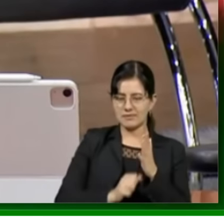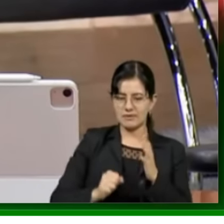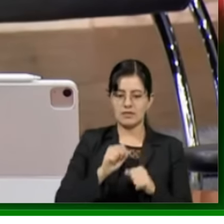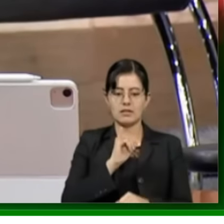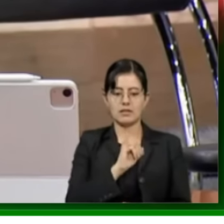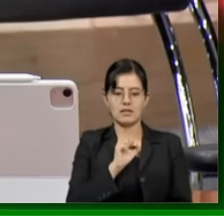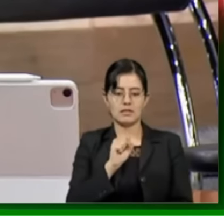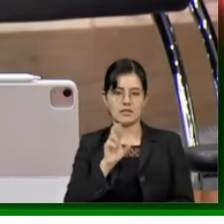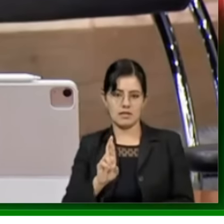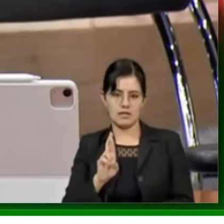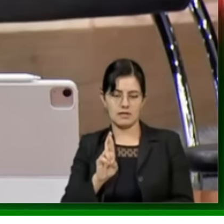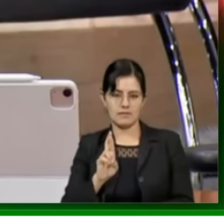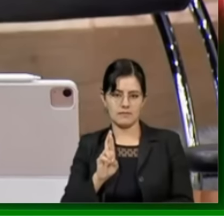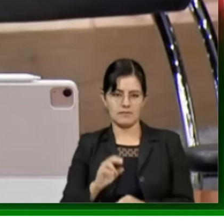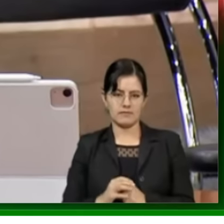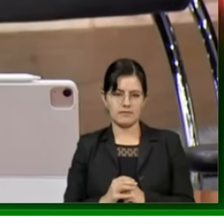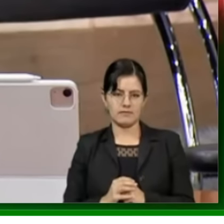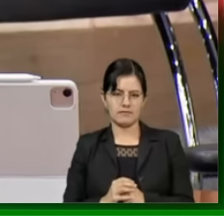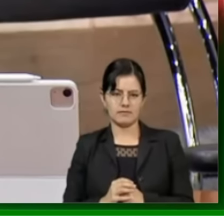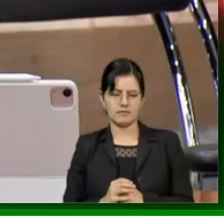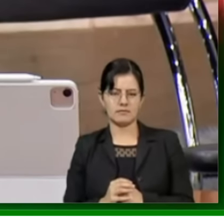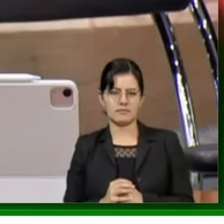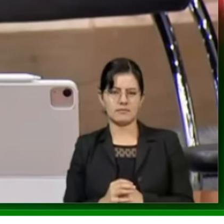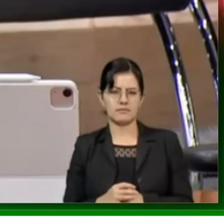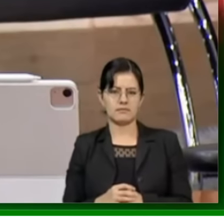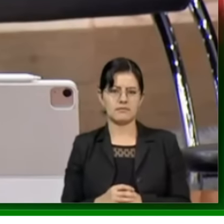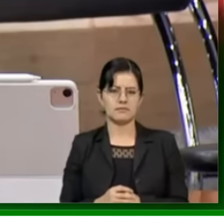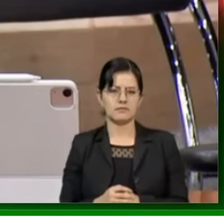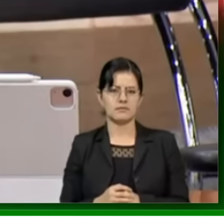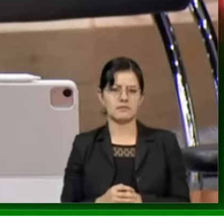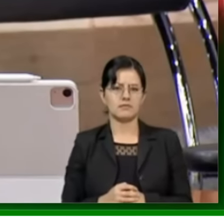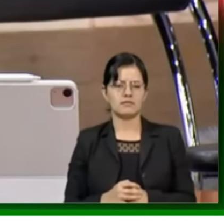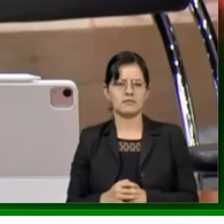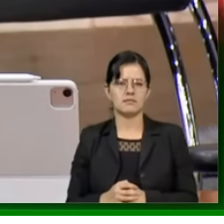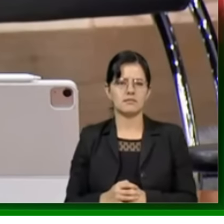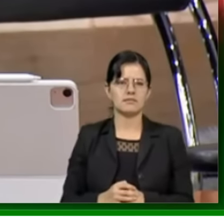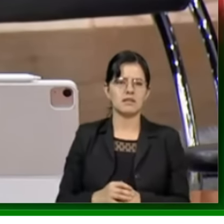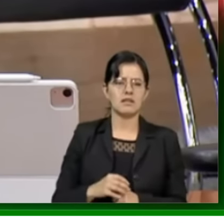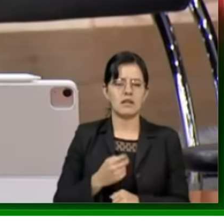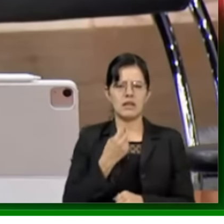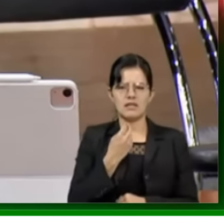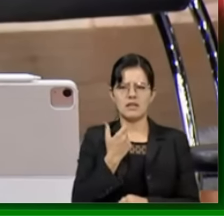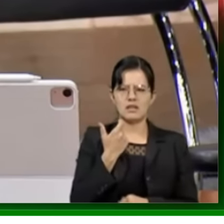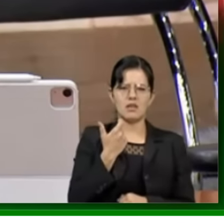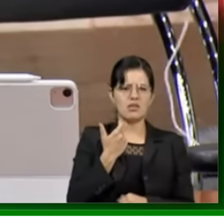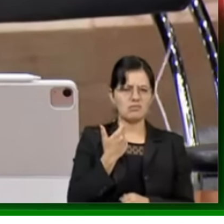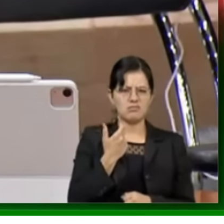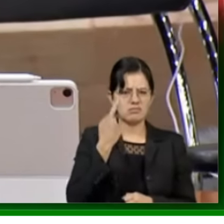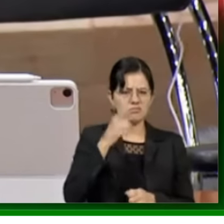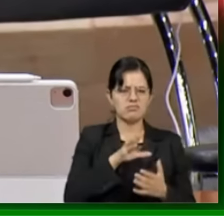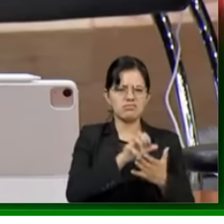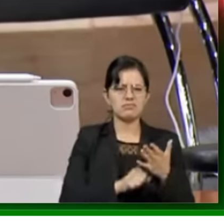ISR y no les dicen eh claramente A dónde se va ese dinero